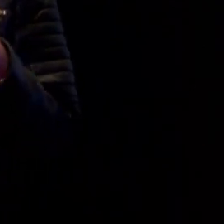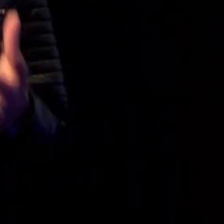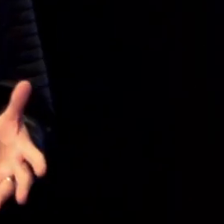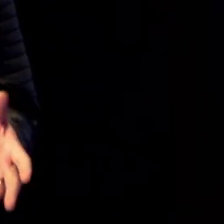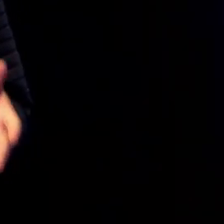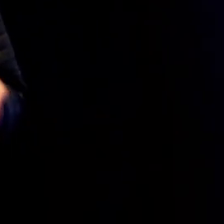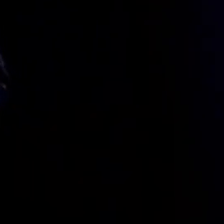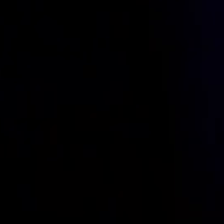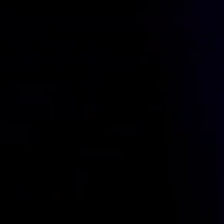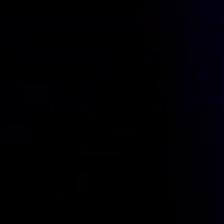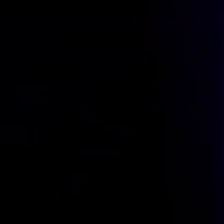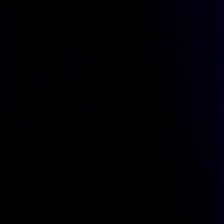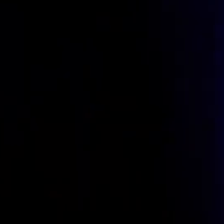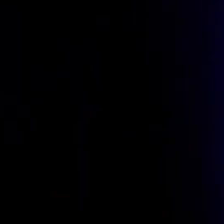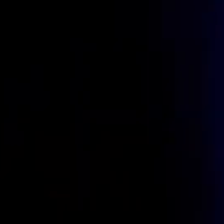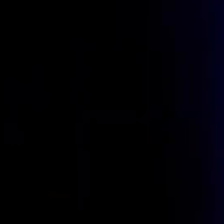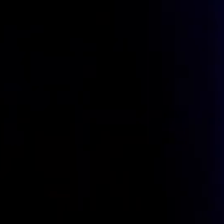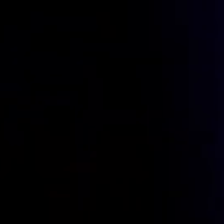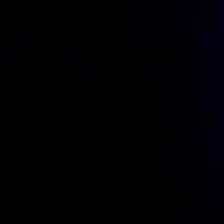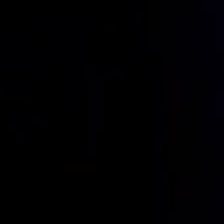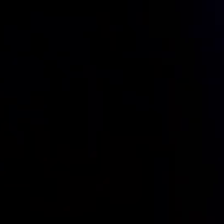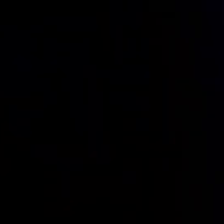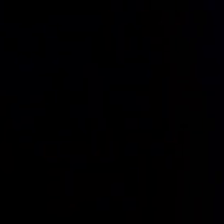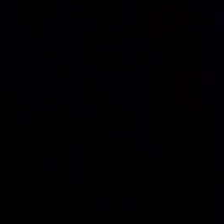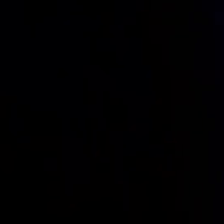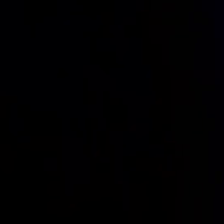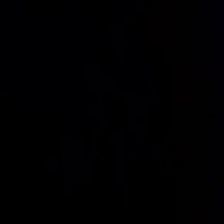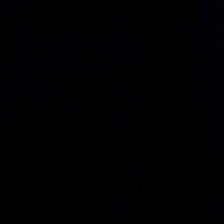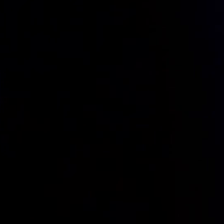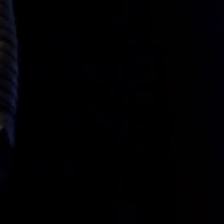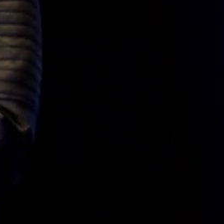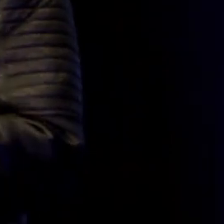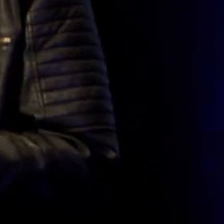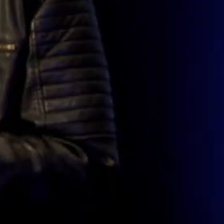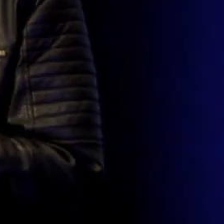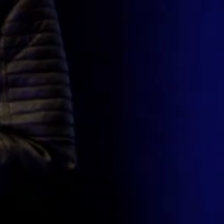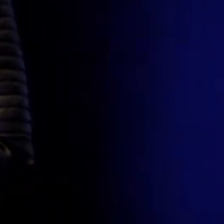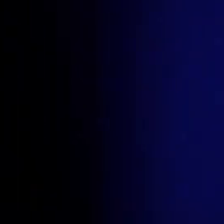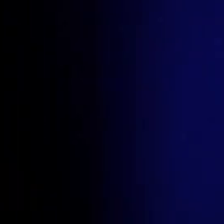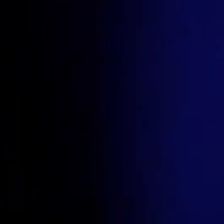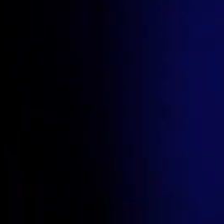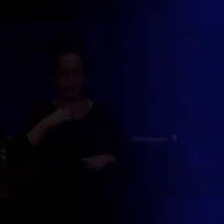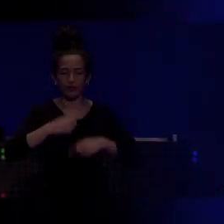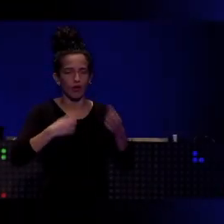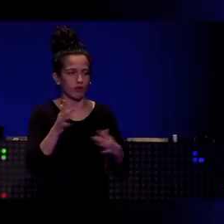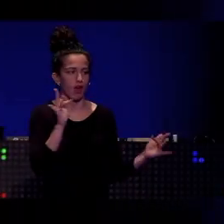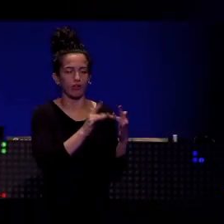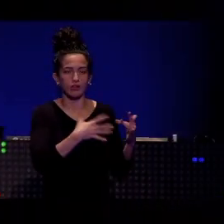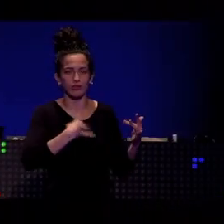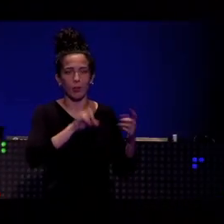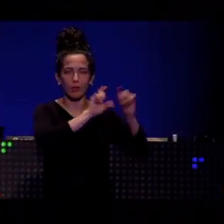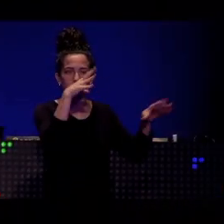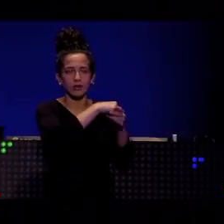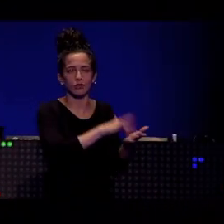el buen uso de las nuevas tecnologías y de las redes sociales me permiten estar en contacto día a día con todo lo que ocurre en mi